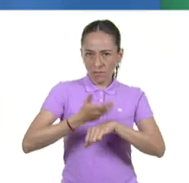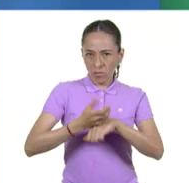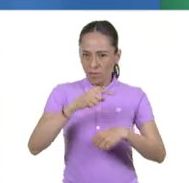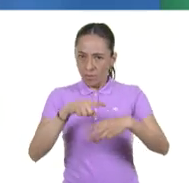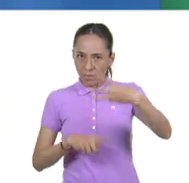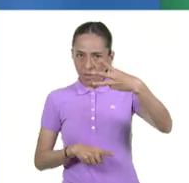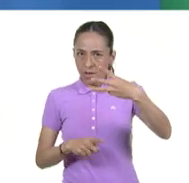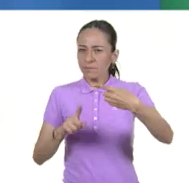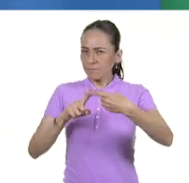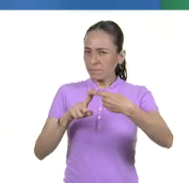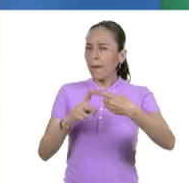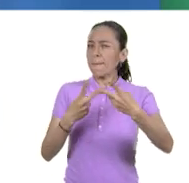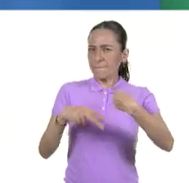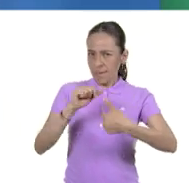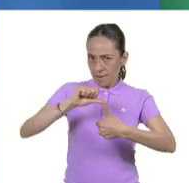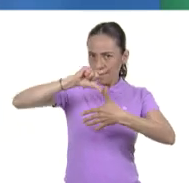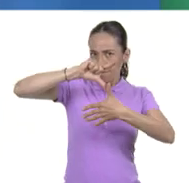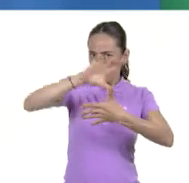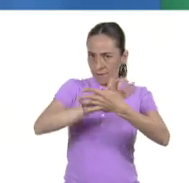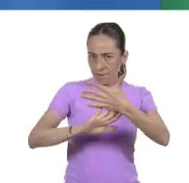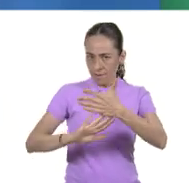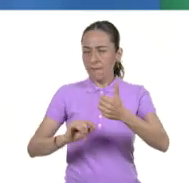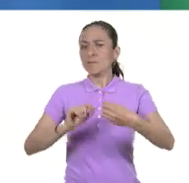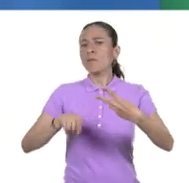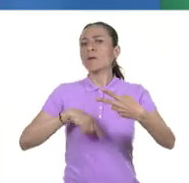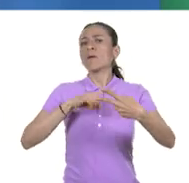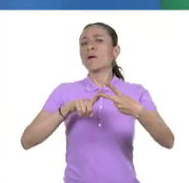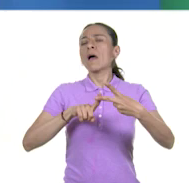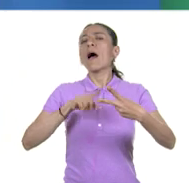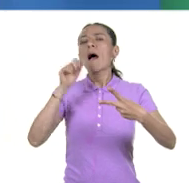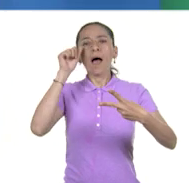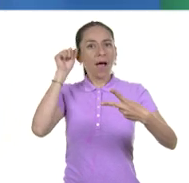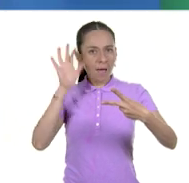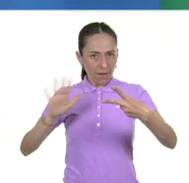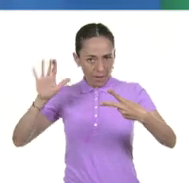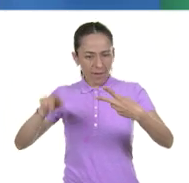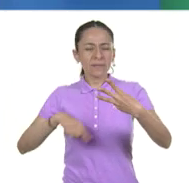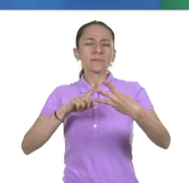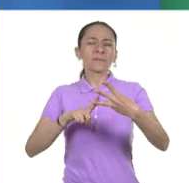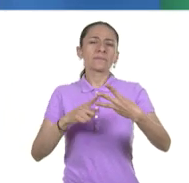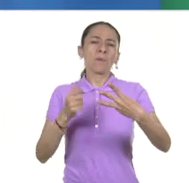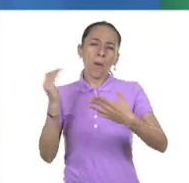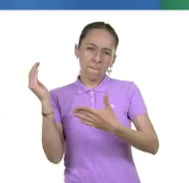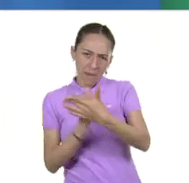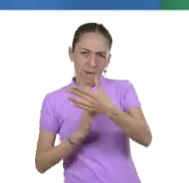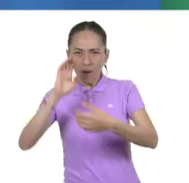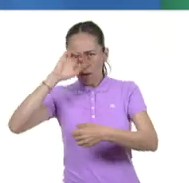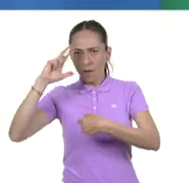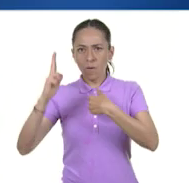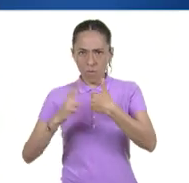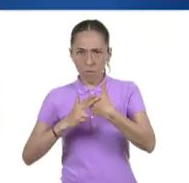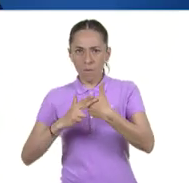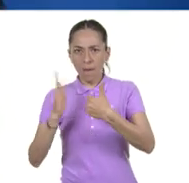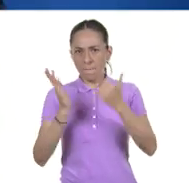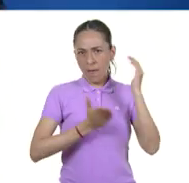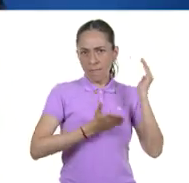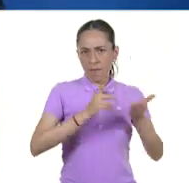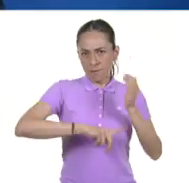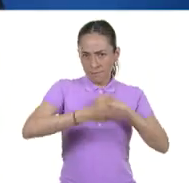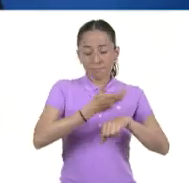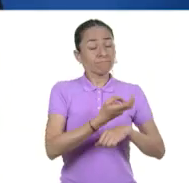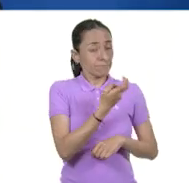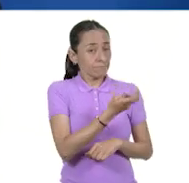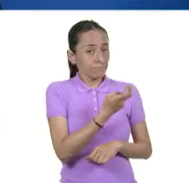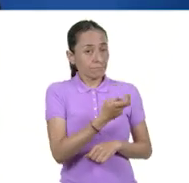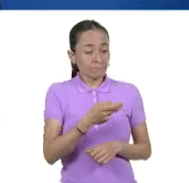flujo proveniente de América Latina, otro de Asia y el de menor número sale de Europa. Así es. Y el